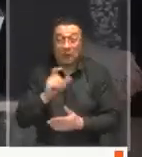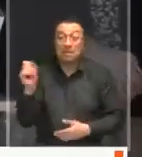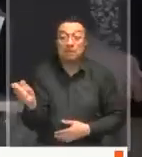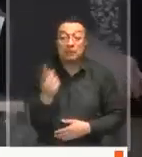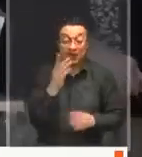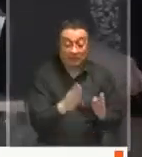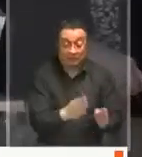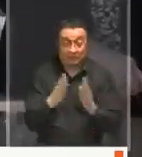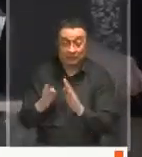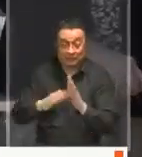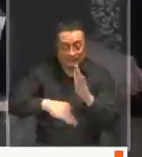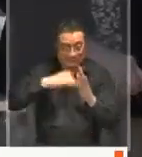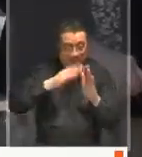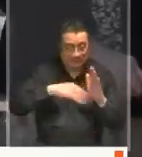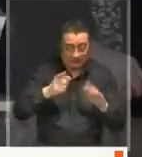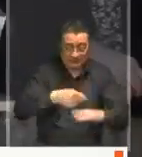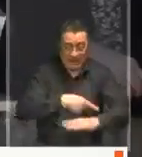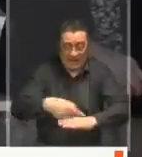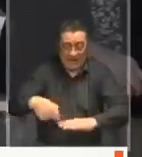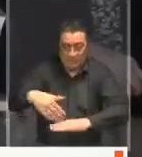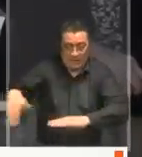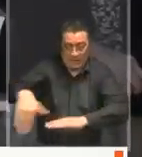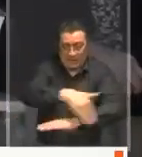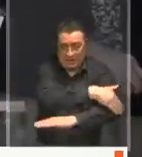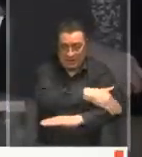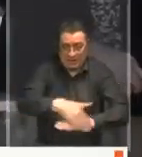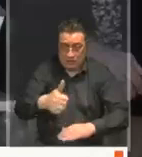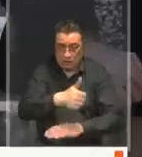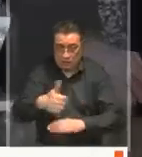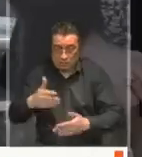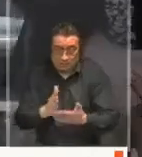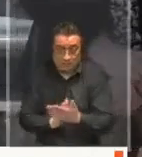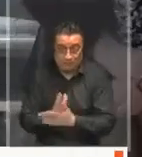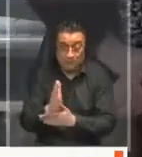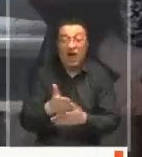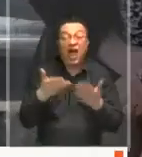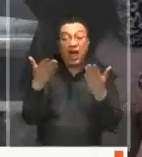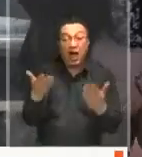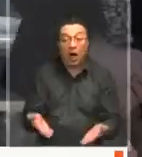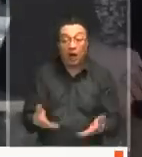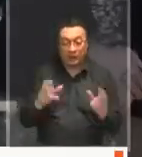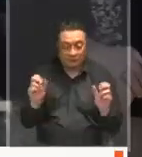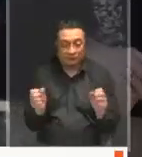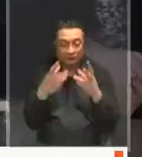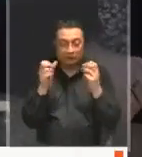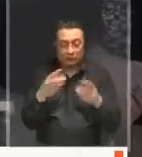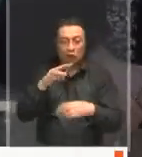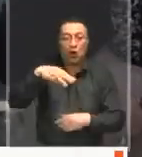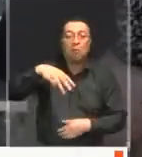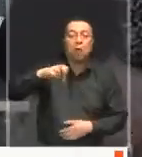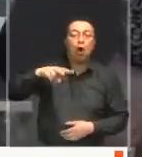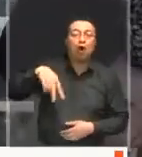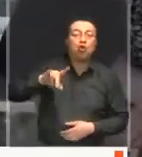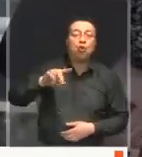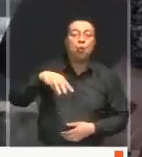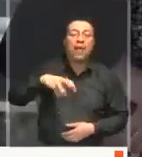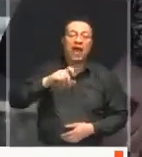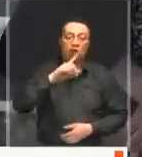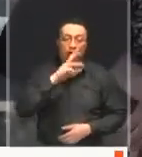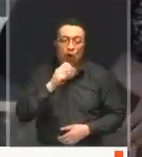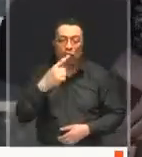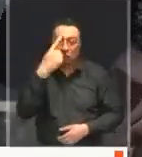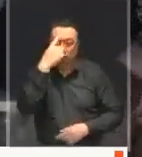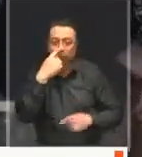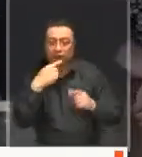de limpieza de fachadas de todo el eje de la Alameda. Ahora estamos con recuperación de monumentos, pero también viene recuperación de